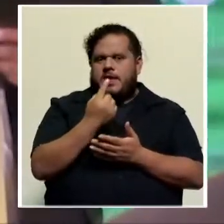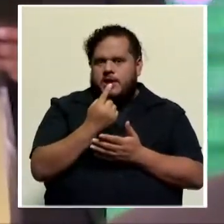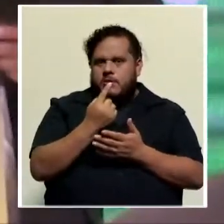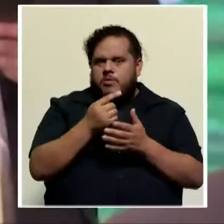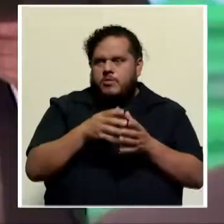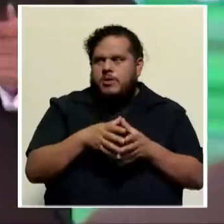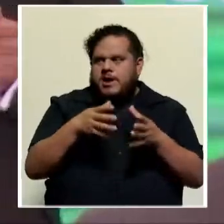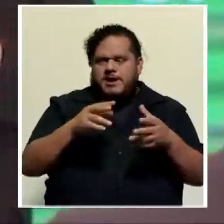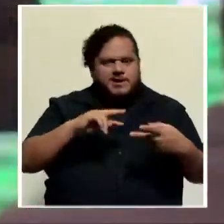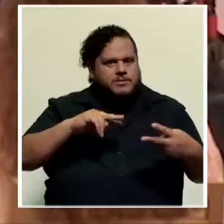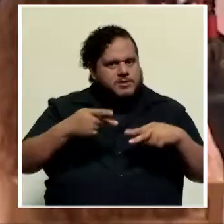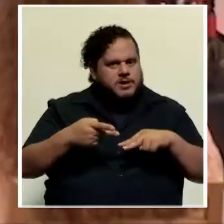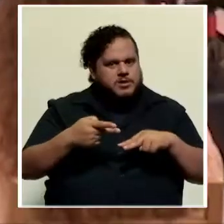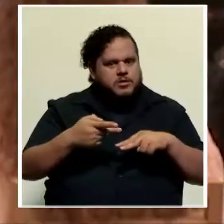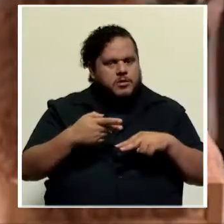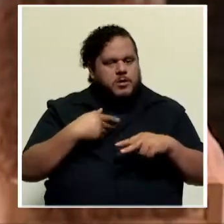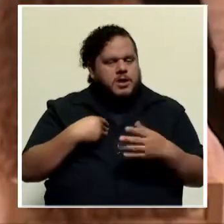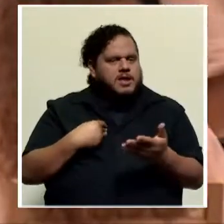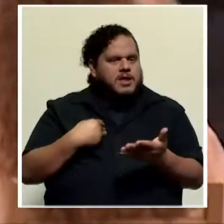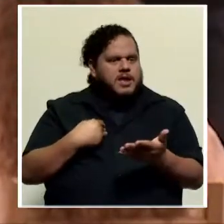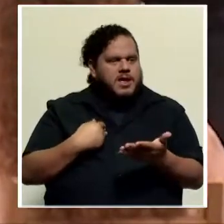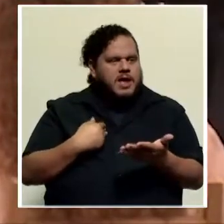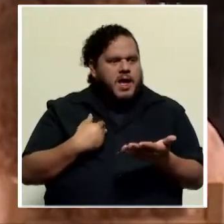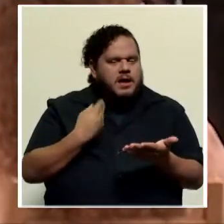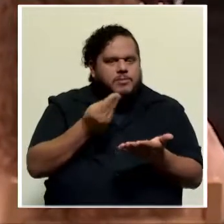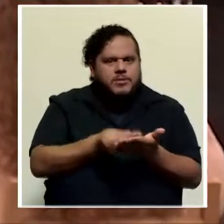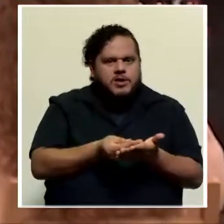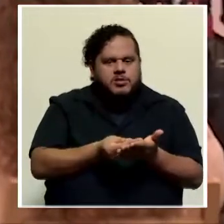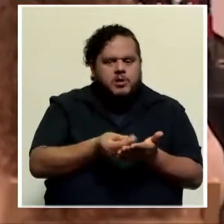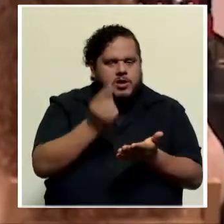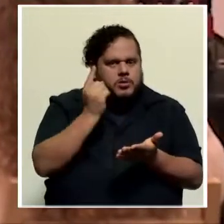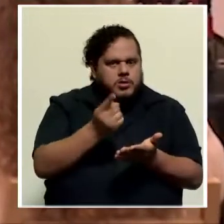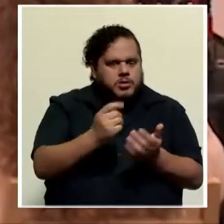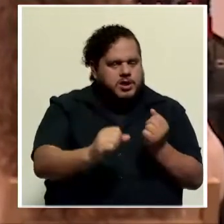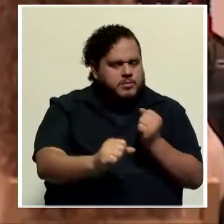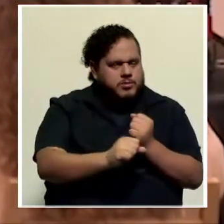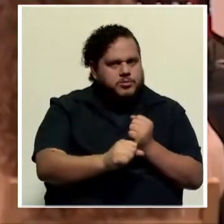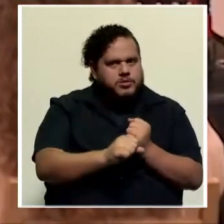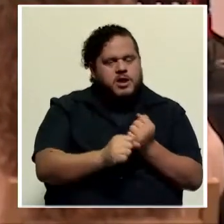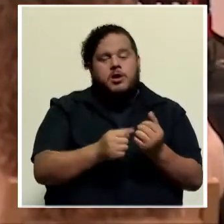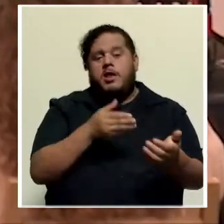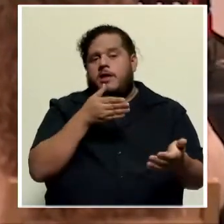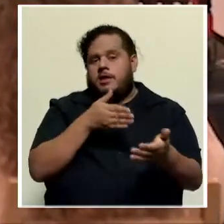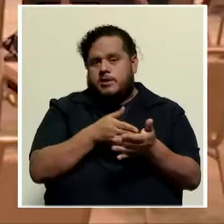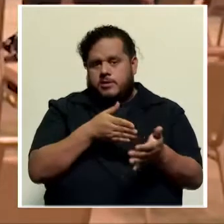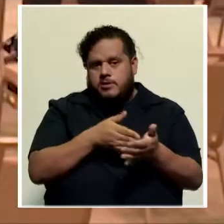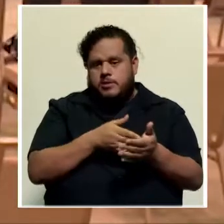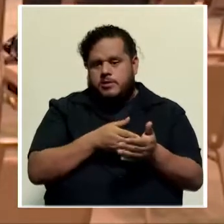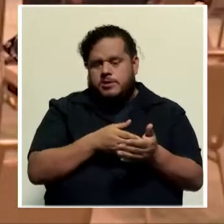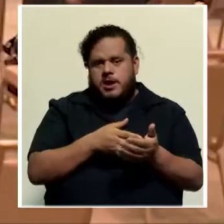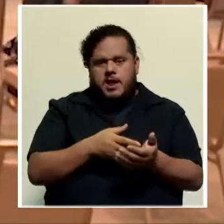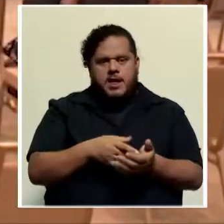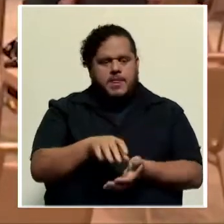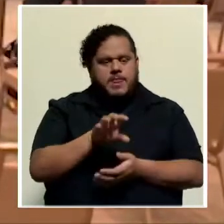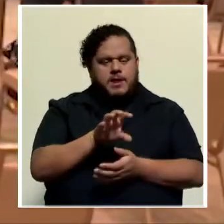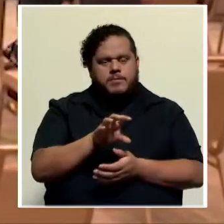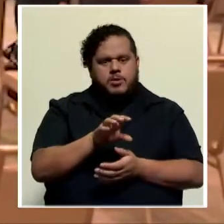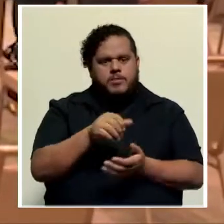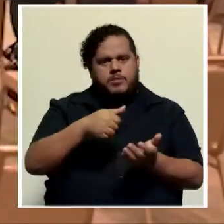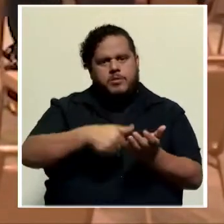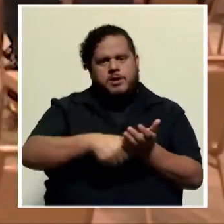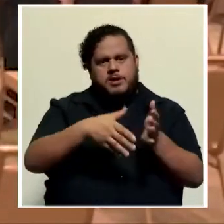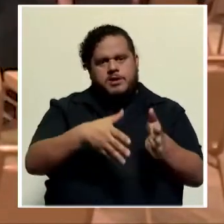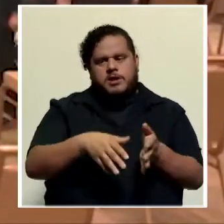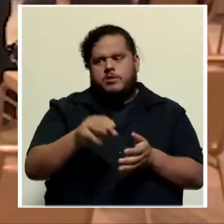enorme contradicción que ha puesto en la obligación de pronunciarse en contra del propio candidato José